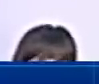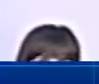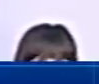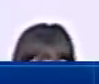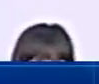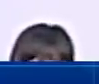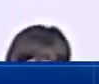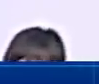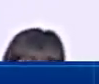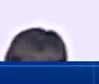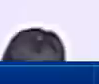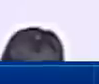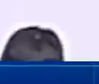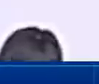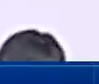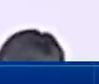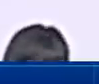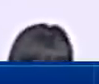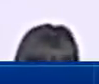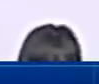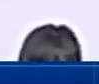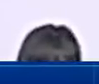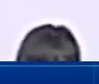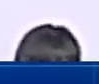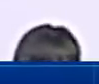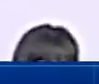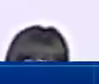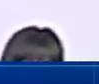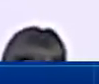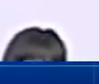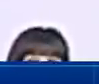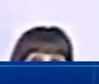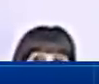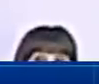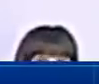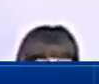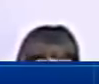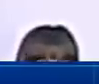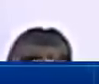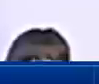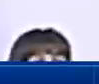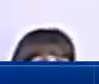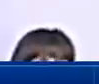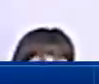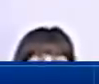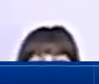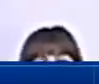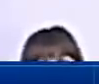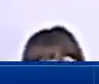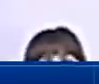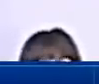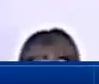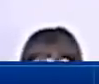diga cosas, señor Feijóo, como la siguiente: Alberto, siempre ganas cuando además de con la cabeza hablas con el